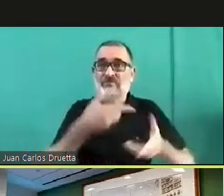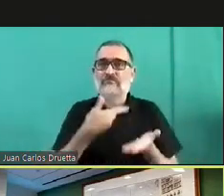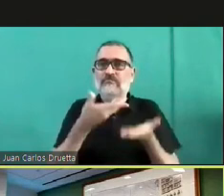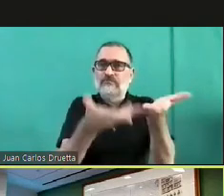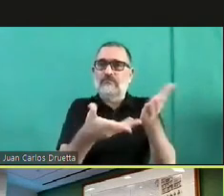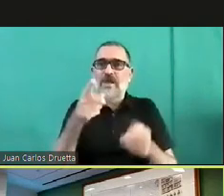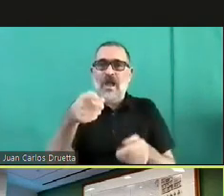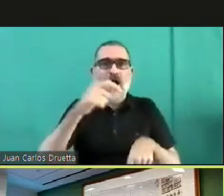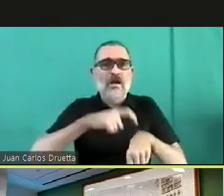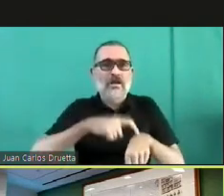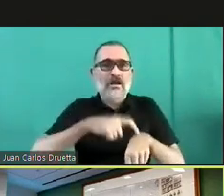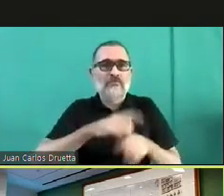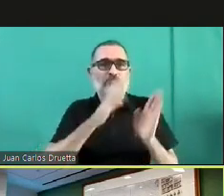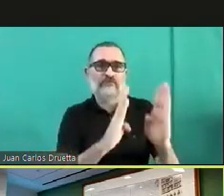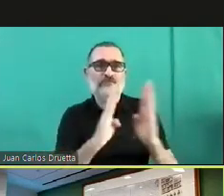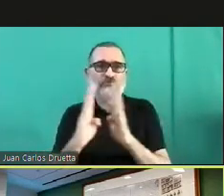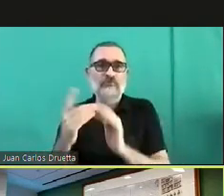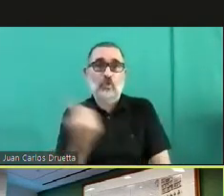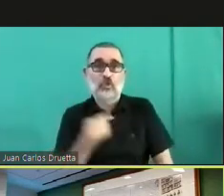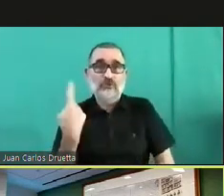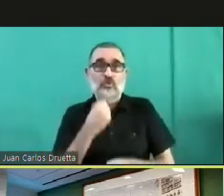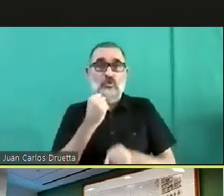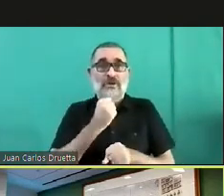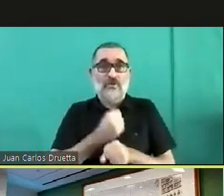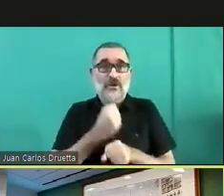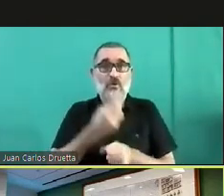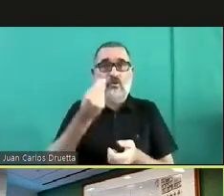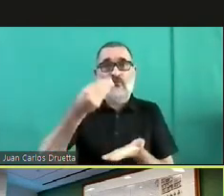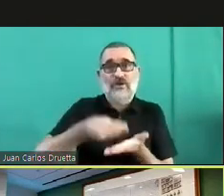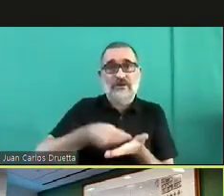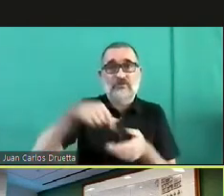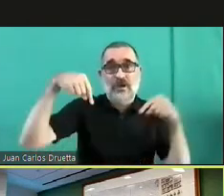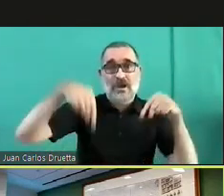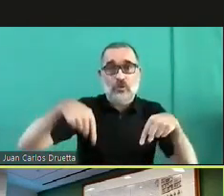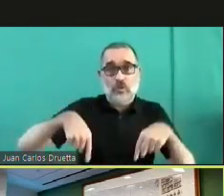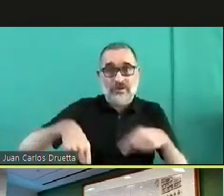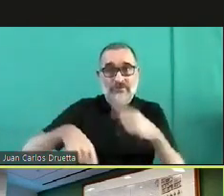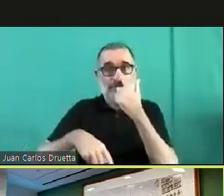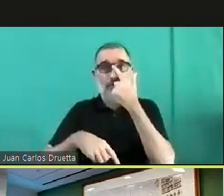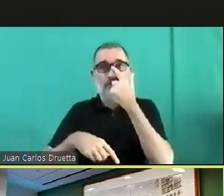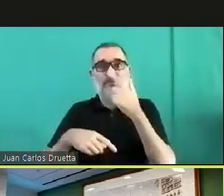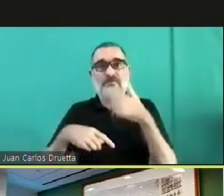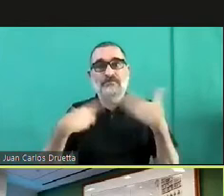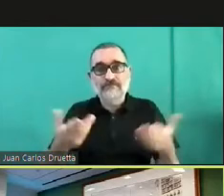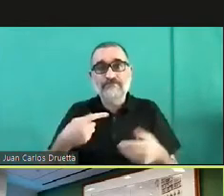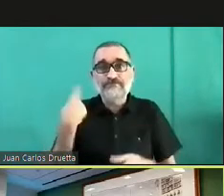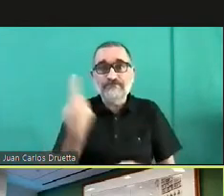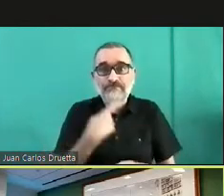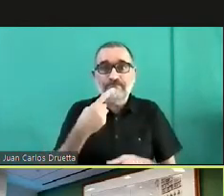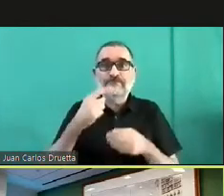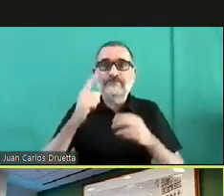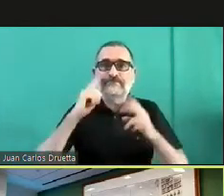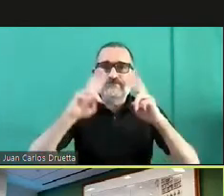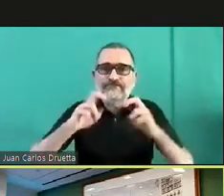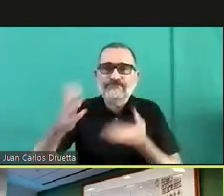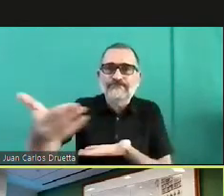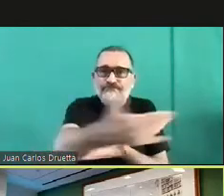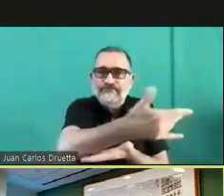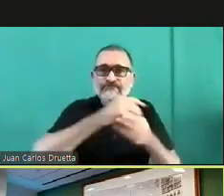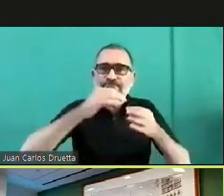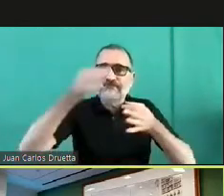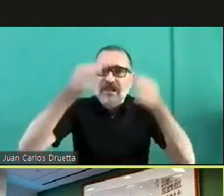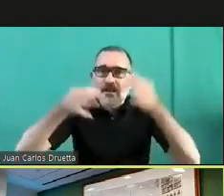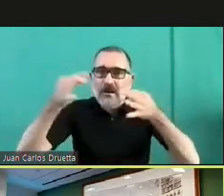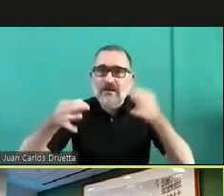informe mundial del uso de tabaco y ojalá que esto sea muy útil para su trabajo colectivo concentramos